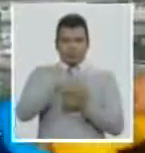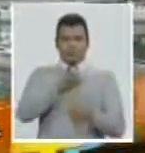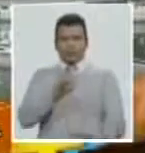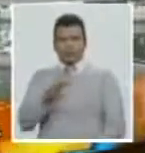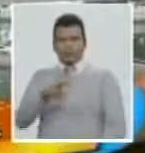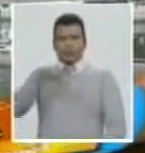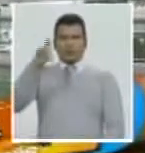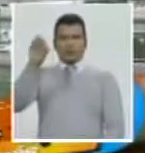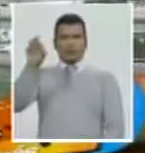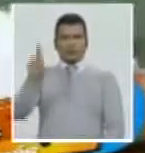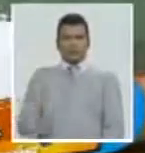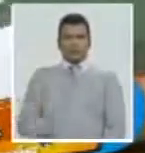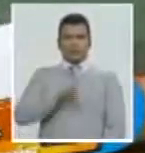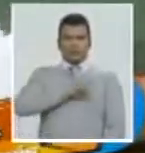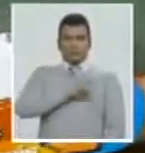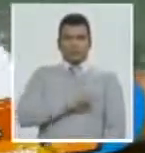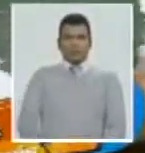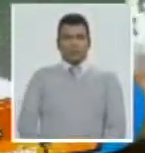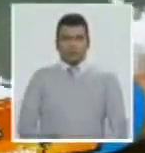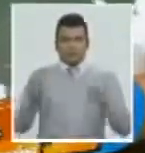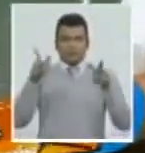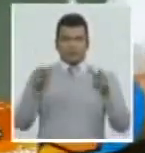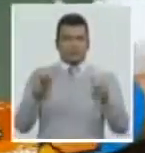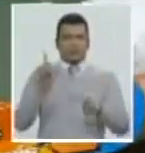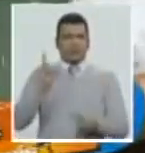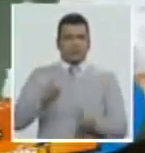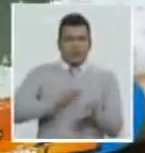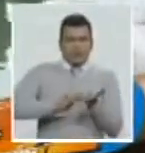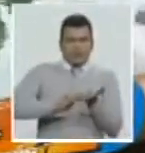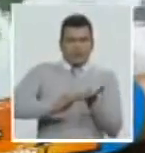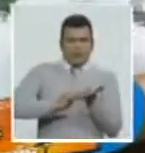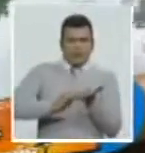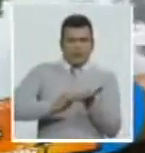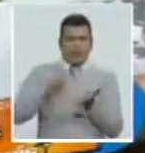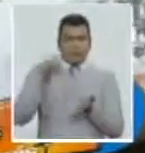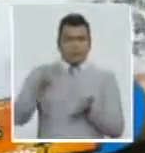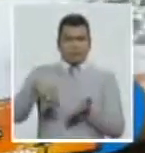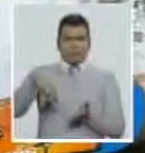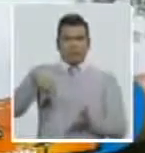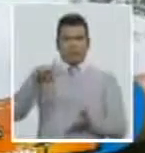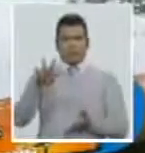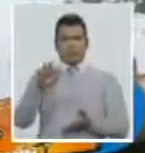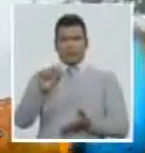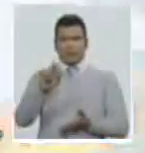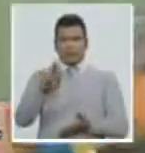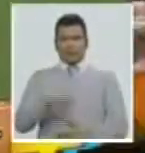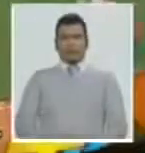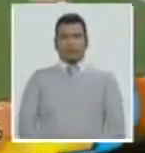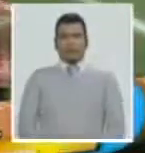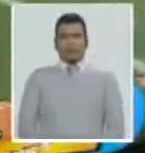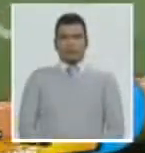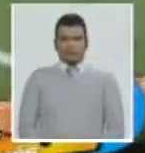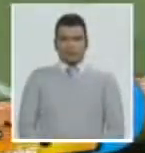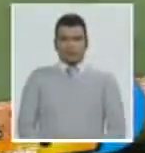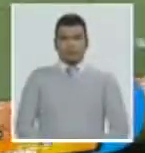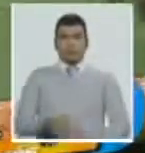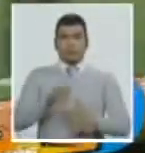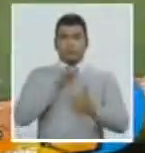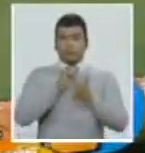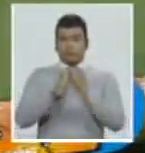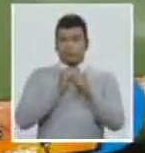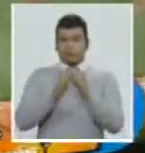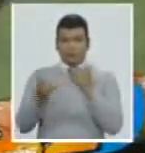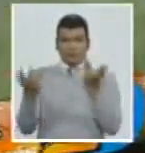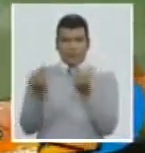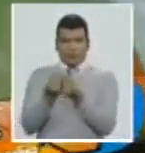oriente, norte y sur de Cali. El corte obedece a trabajos de mantenimiento eléctrico en la planta de Puerto Mayarino. En deportes, Águilas